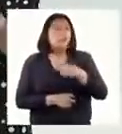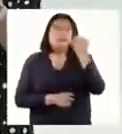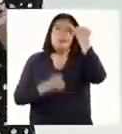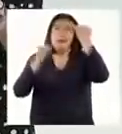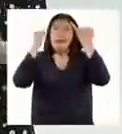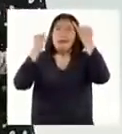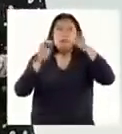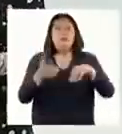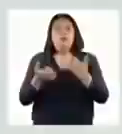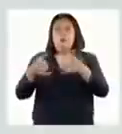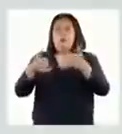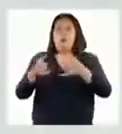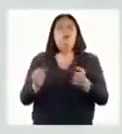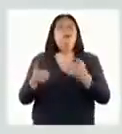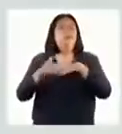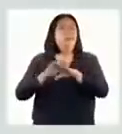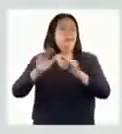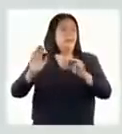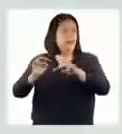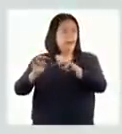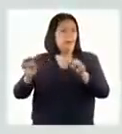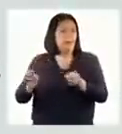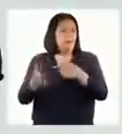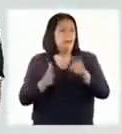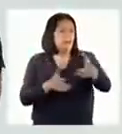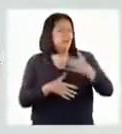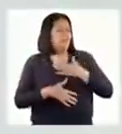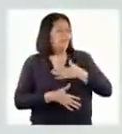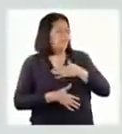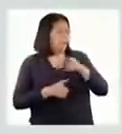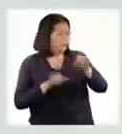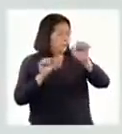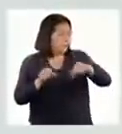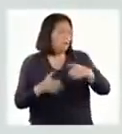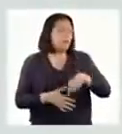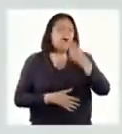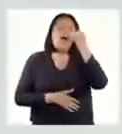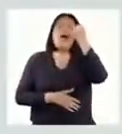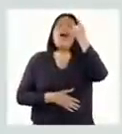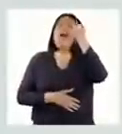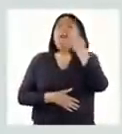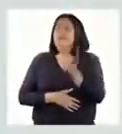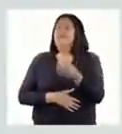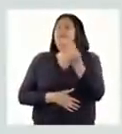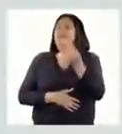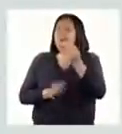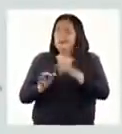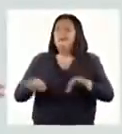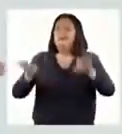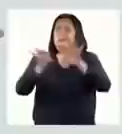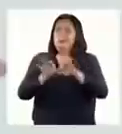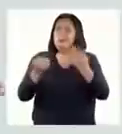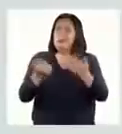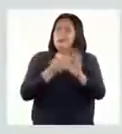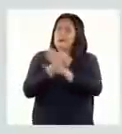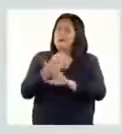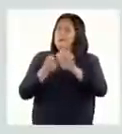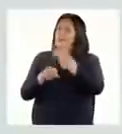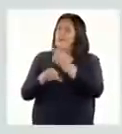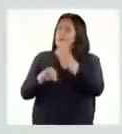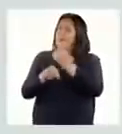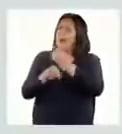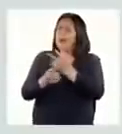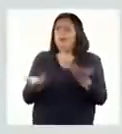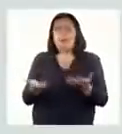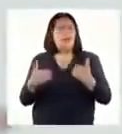crear sus propios juegos de mesa, que además de divertirlos, les ayudará a comprender por qué es importante promover la protección y el cuidado de